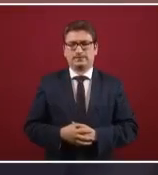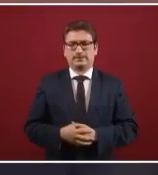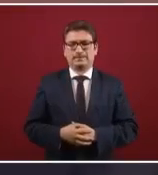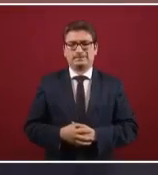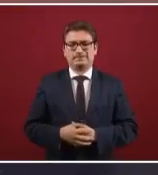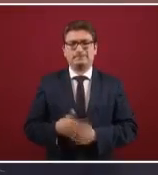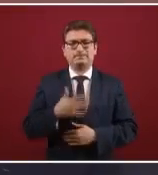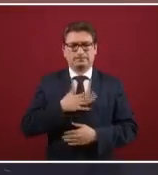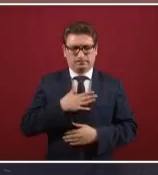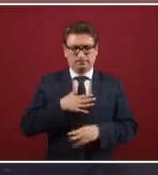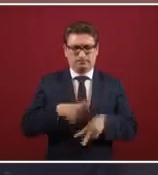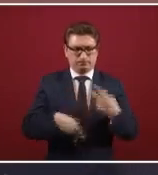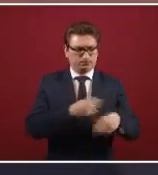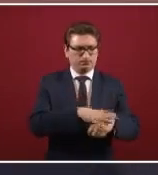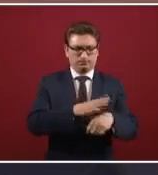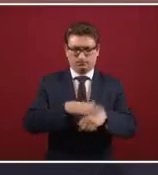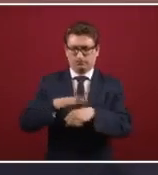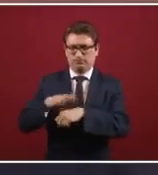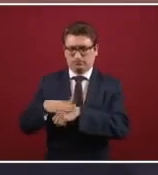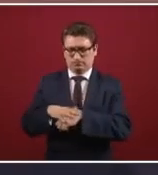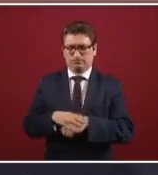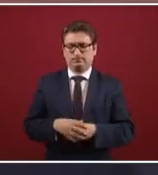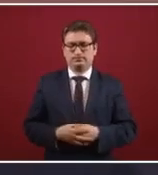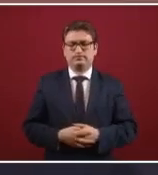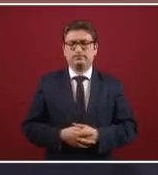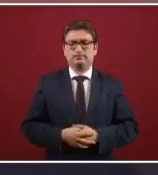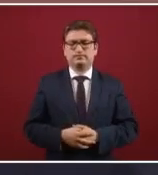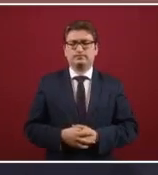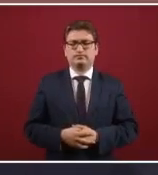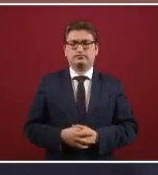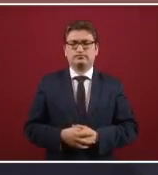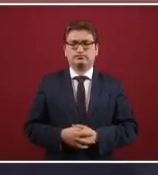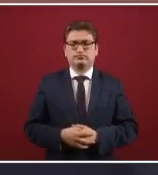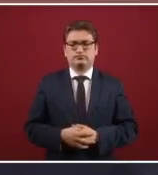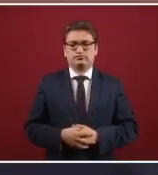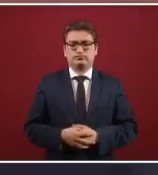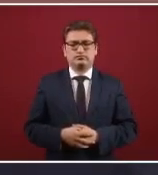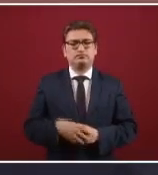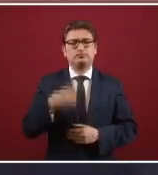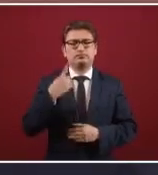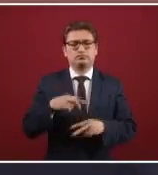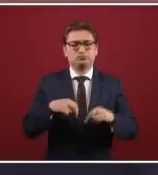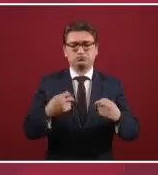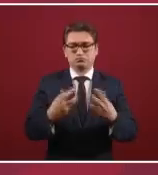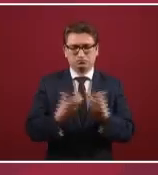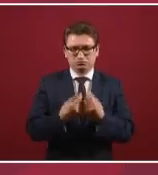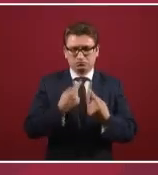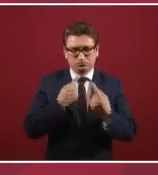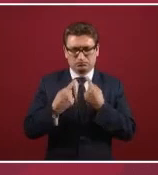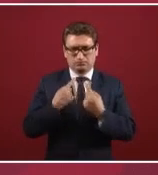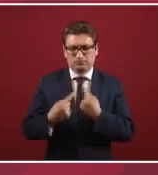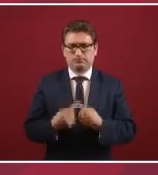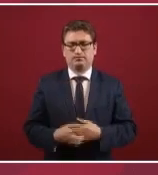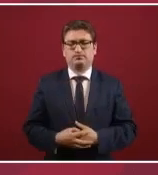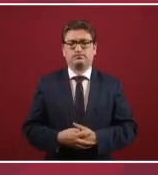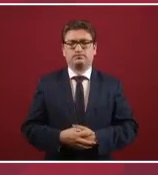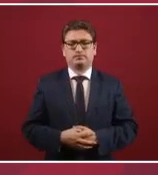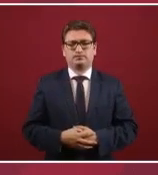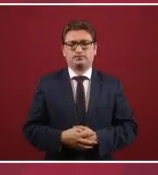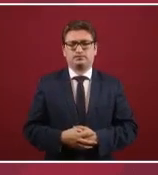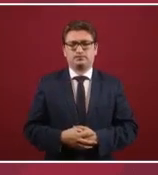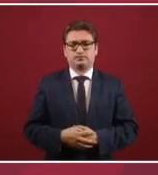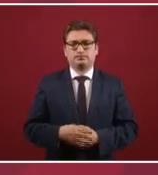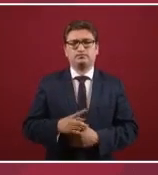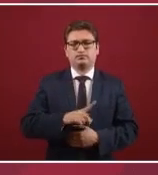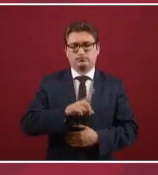convocar personalmente a este diálogo y luego